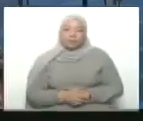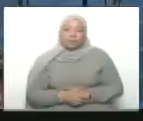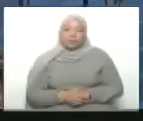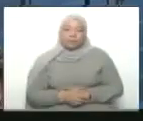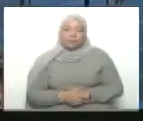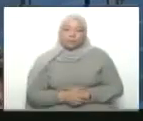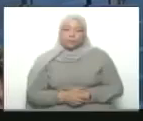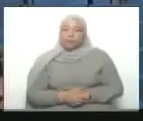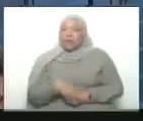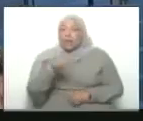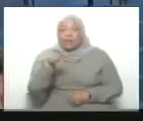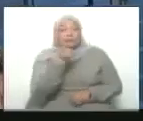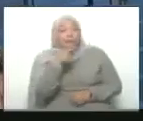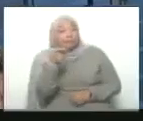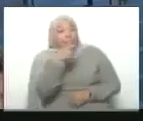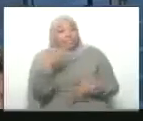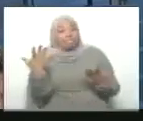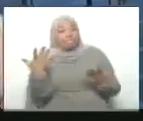Yes, I